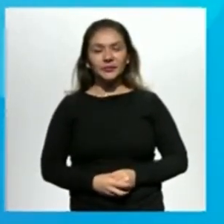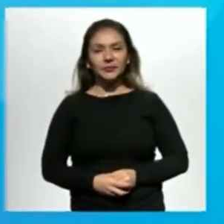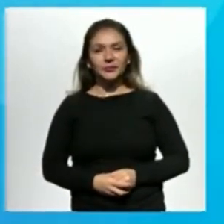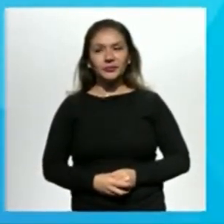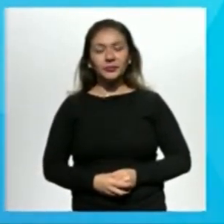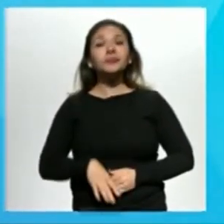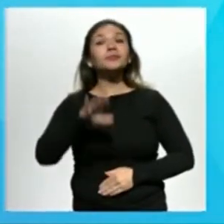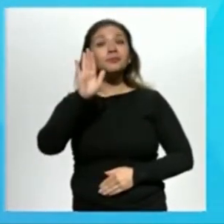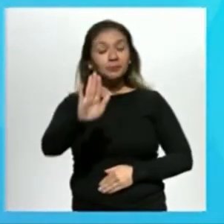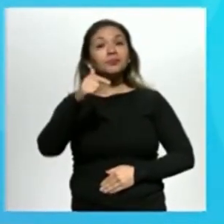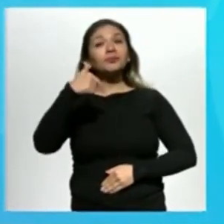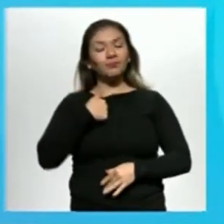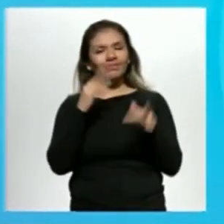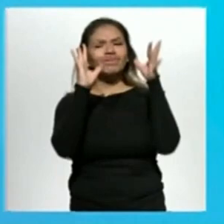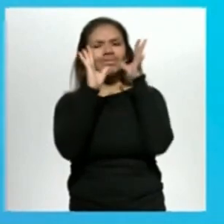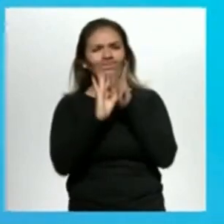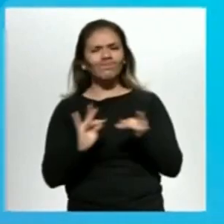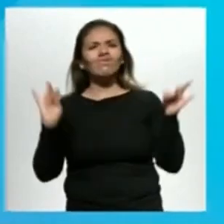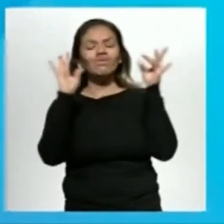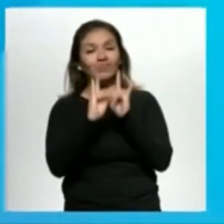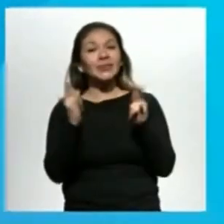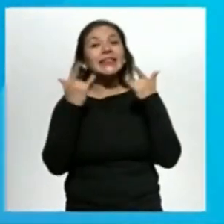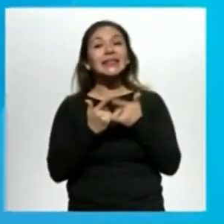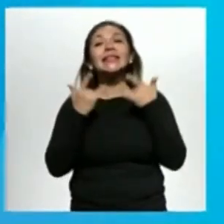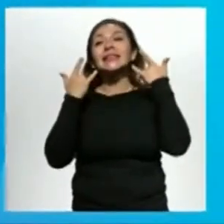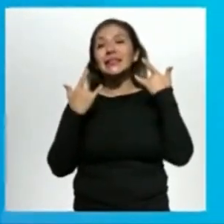Déjenme contarles una historia.